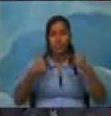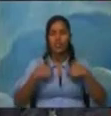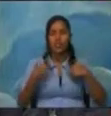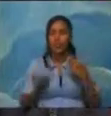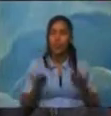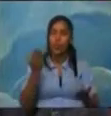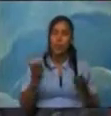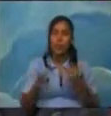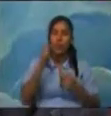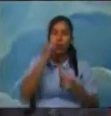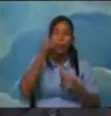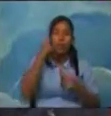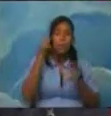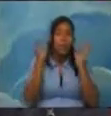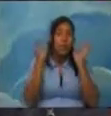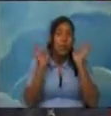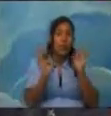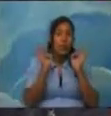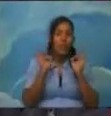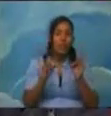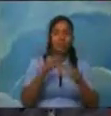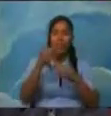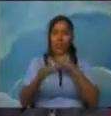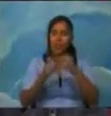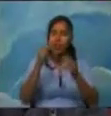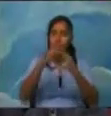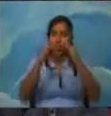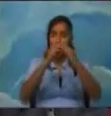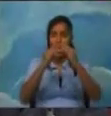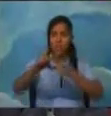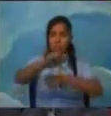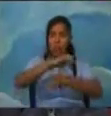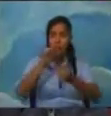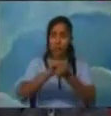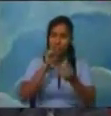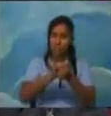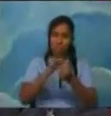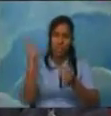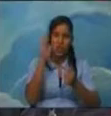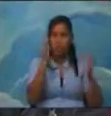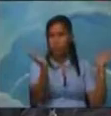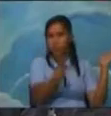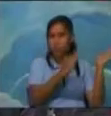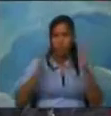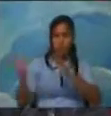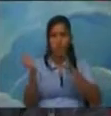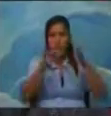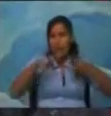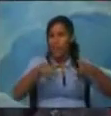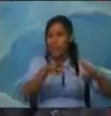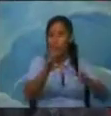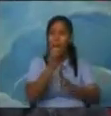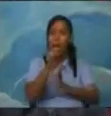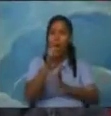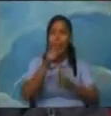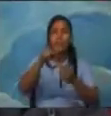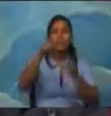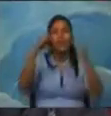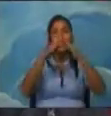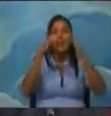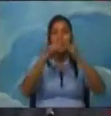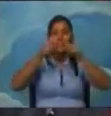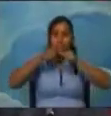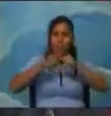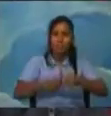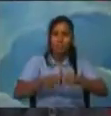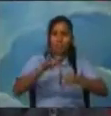hombre prudente que hizo su casa sobre la roca, vinieron vientos, ríos, aguas, y esa casa permaneció